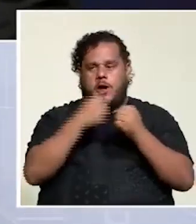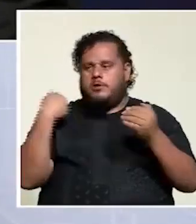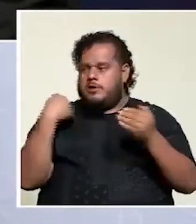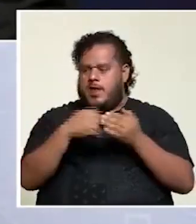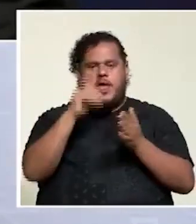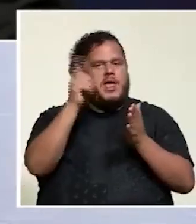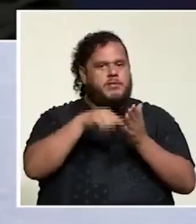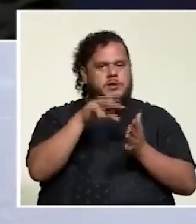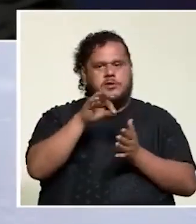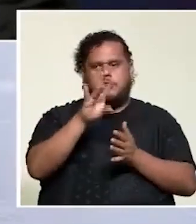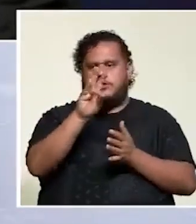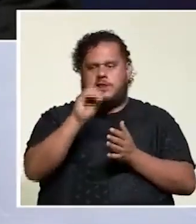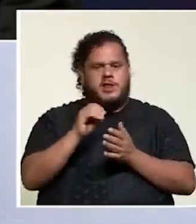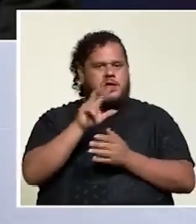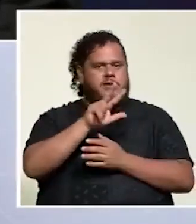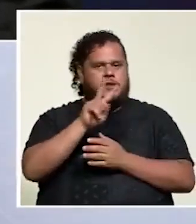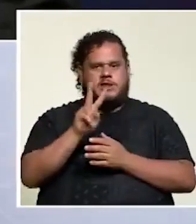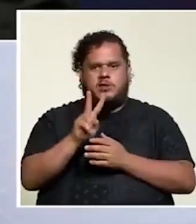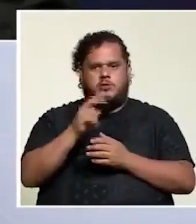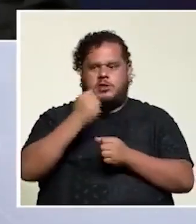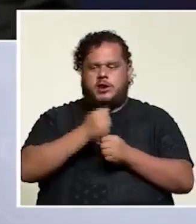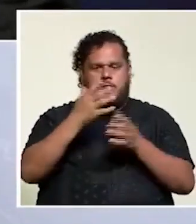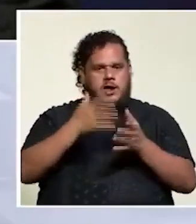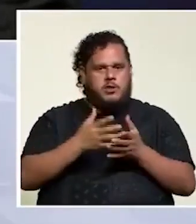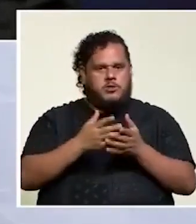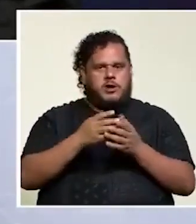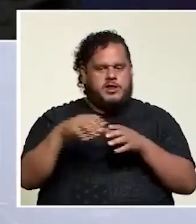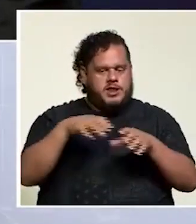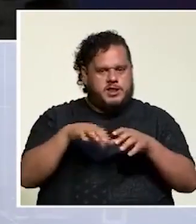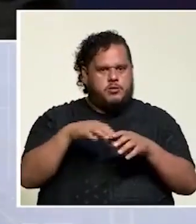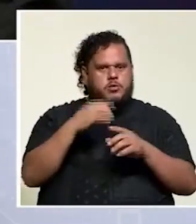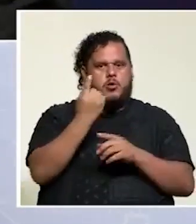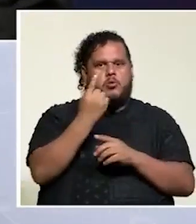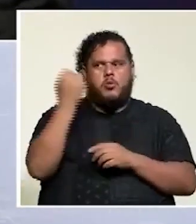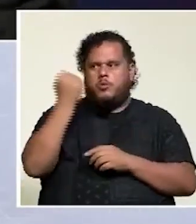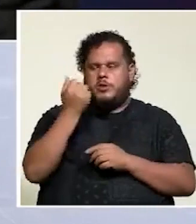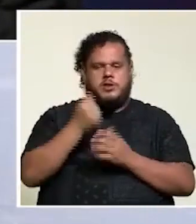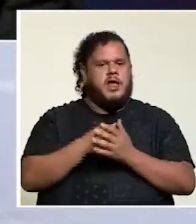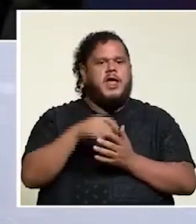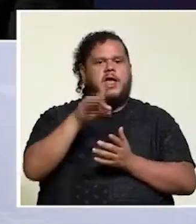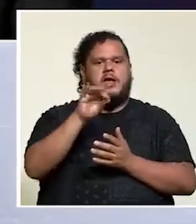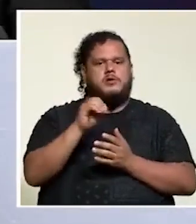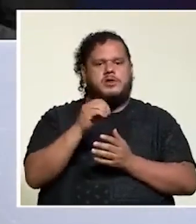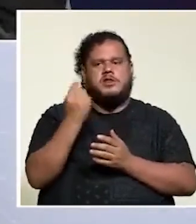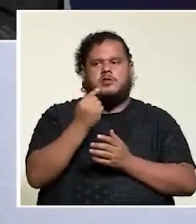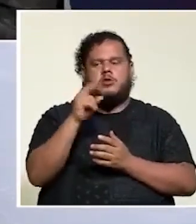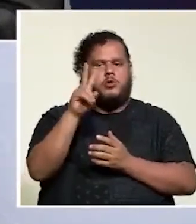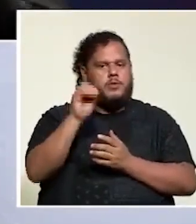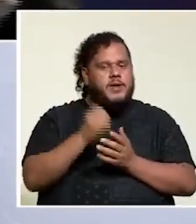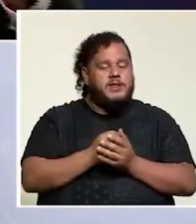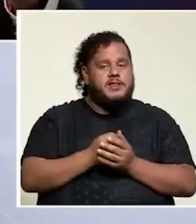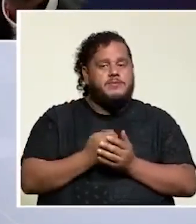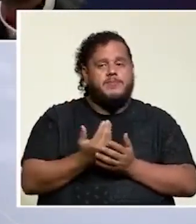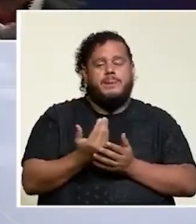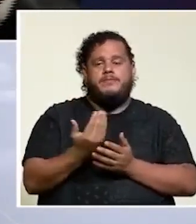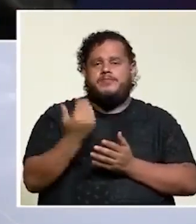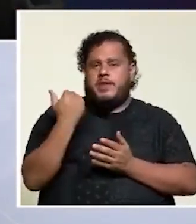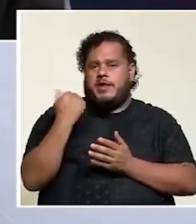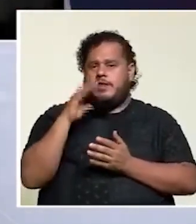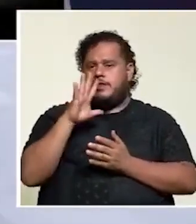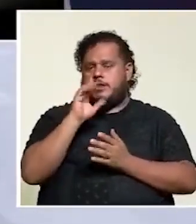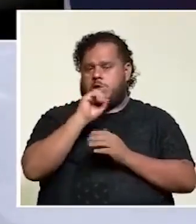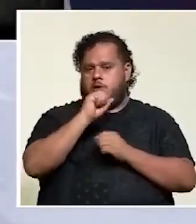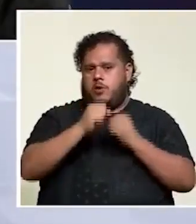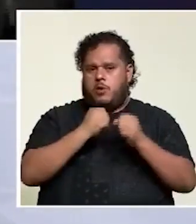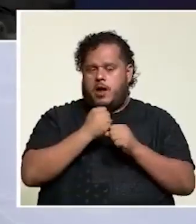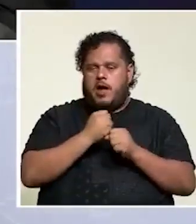1970 había 32 trabajadores activos por cada pensionado. En el 80 ya eran solo 20. Hace 5 años,